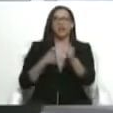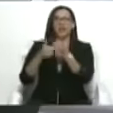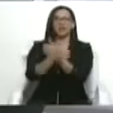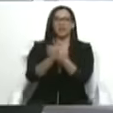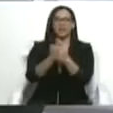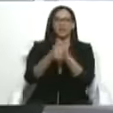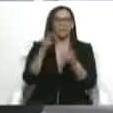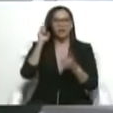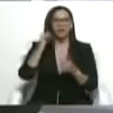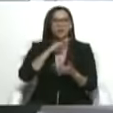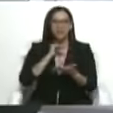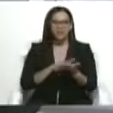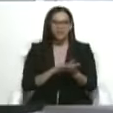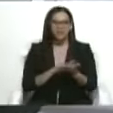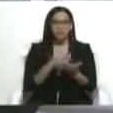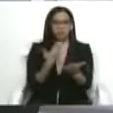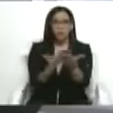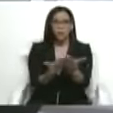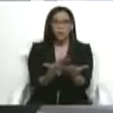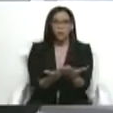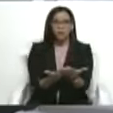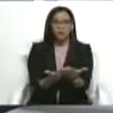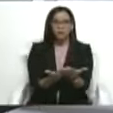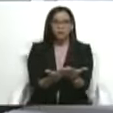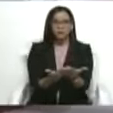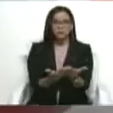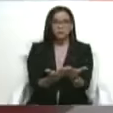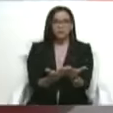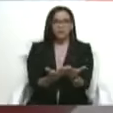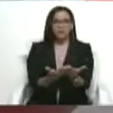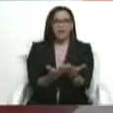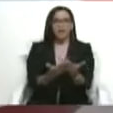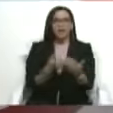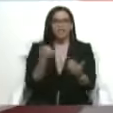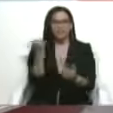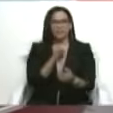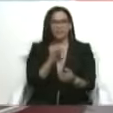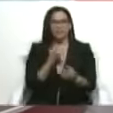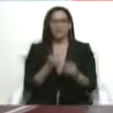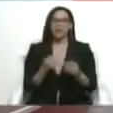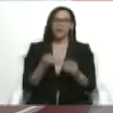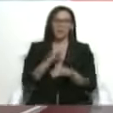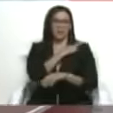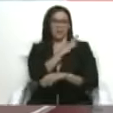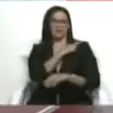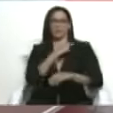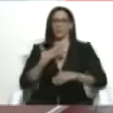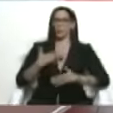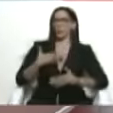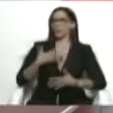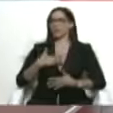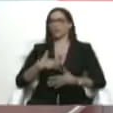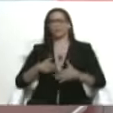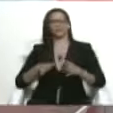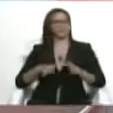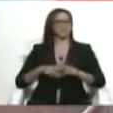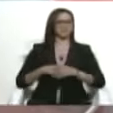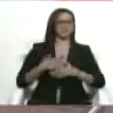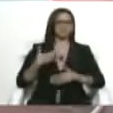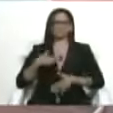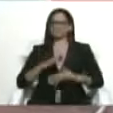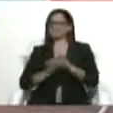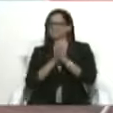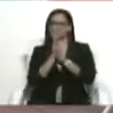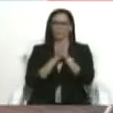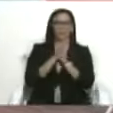estuvo comprobado. A ellos inmolarse y matar. Ah, pero los jefes muy cómodamente sobándose las